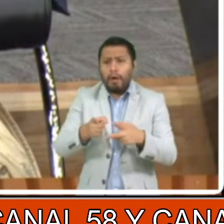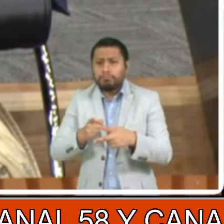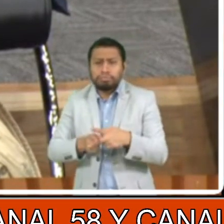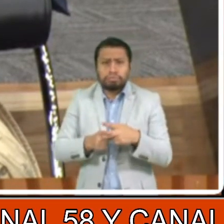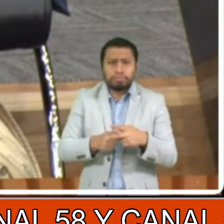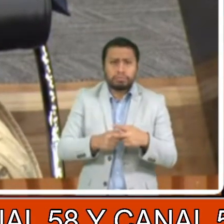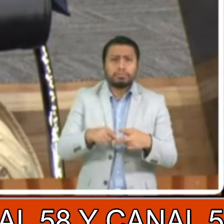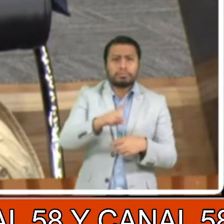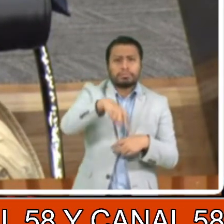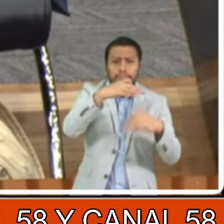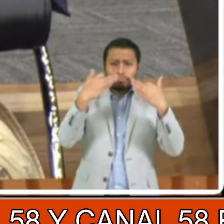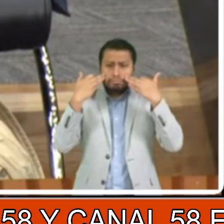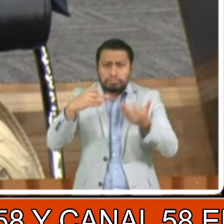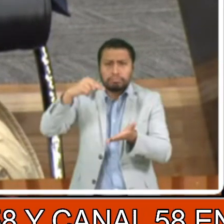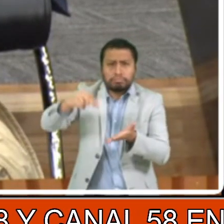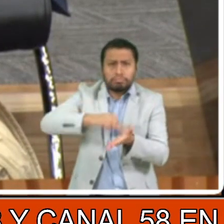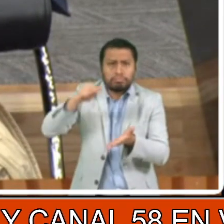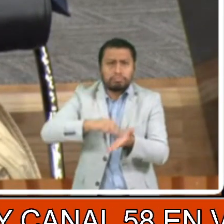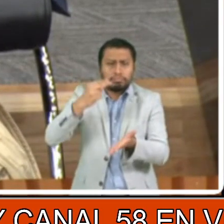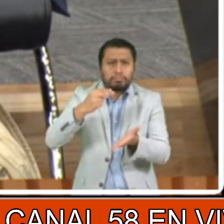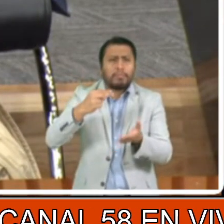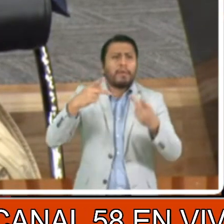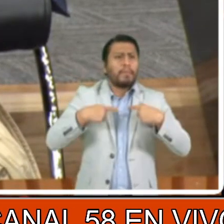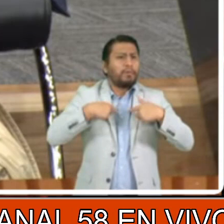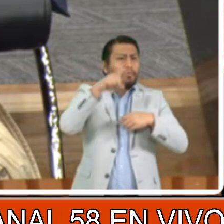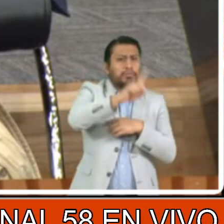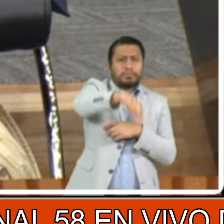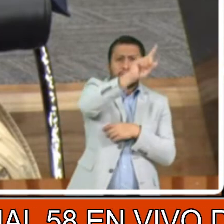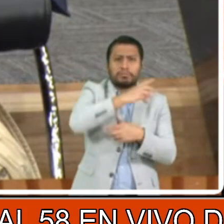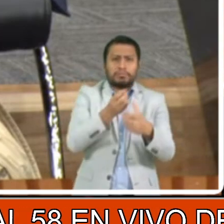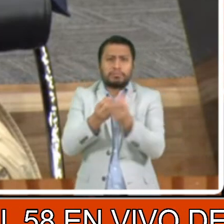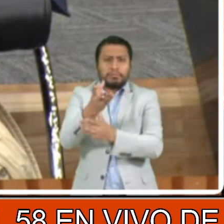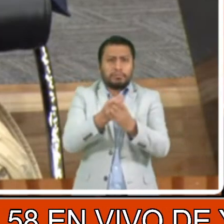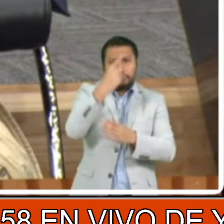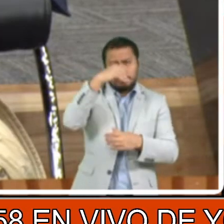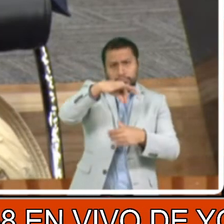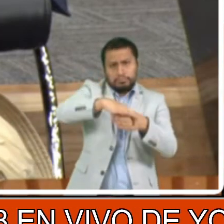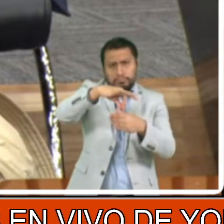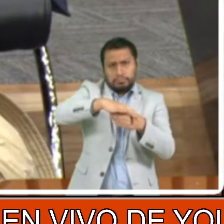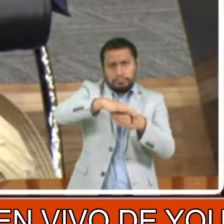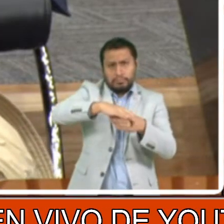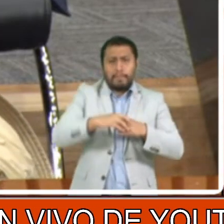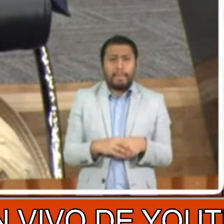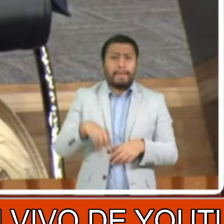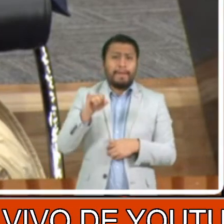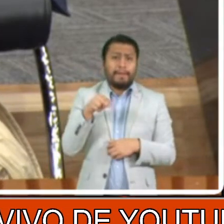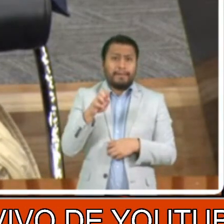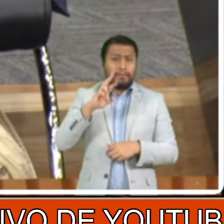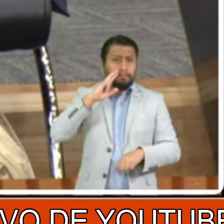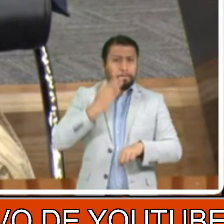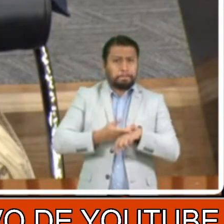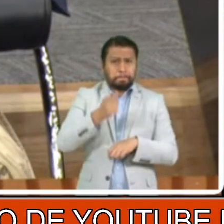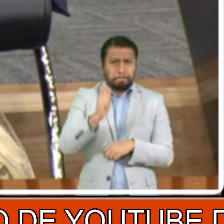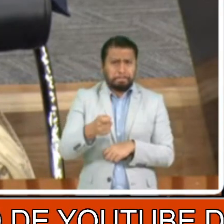sus firmas. Es la ciudadanía la que sale a votar. La tarea del INE es organizar este